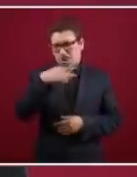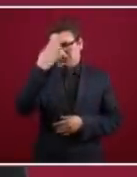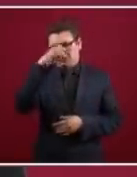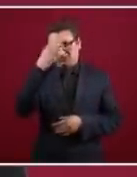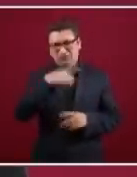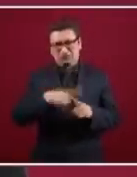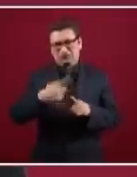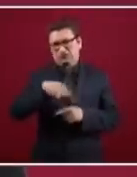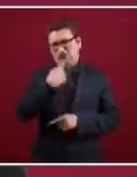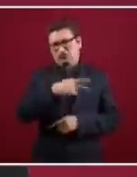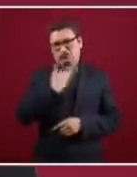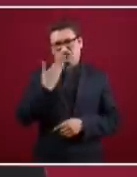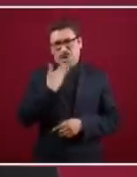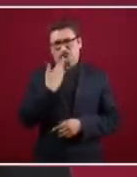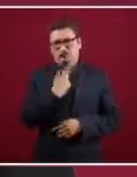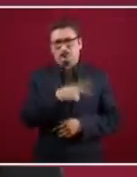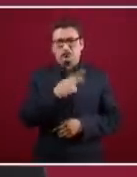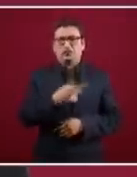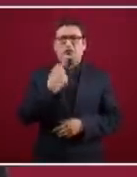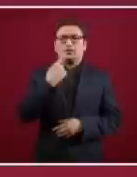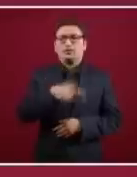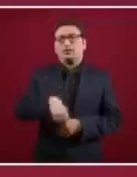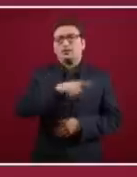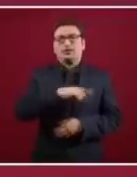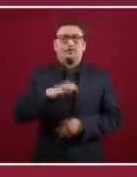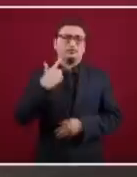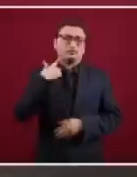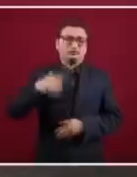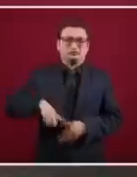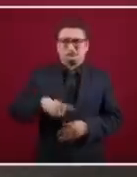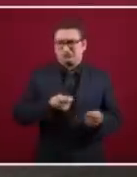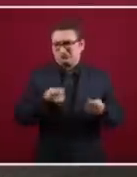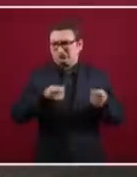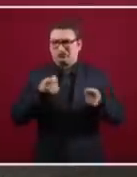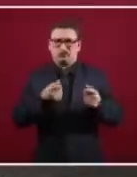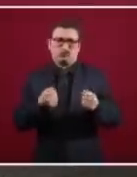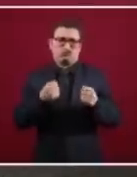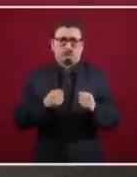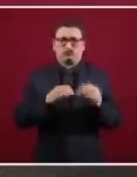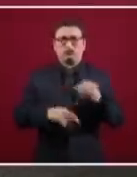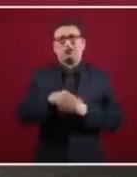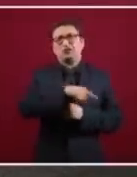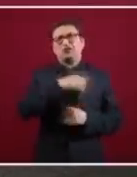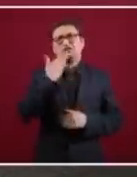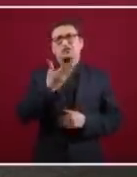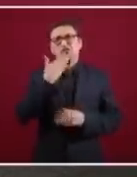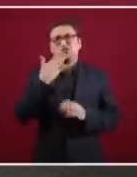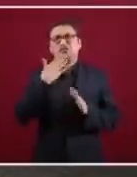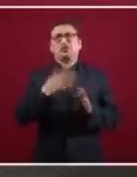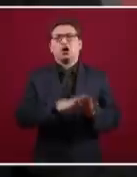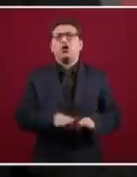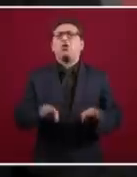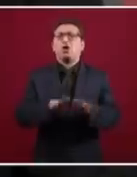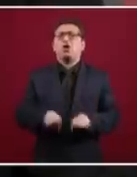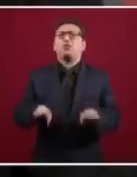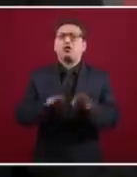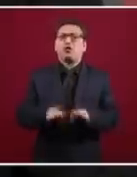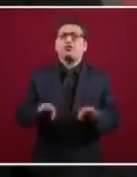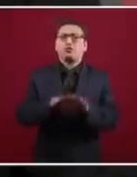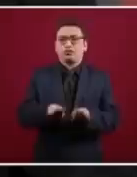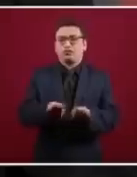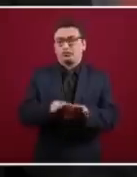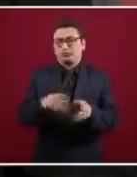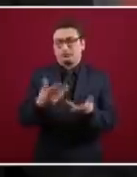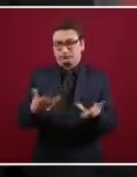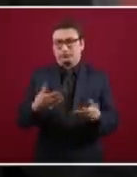orgánica al servicio del régimen repitiendo y repitiendo y los qom y los combos como pueden